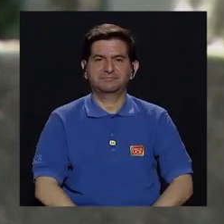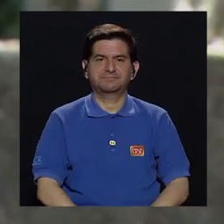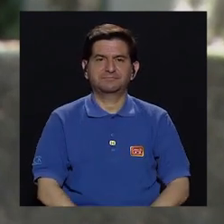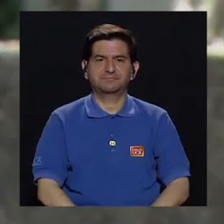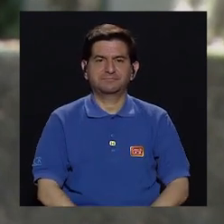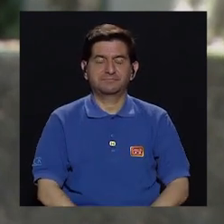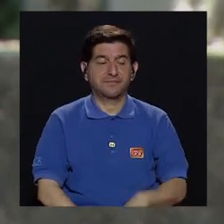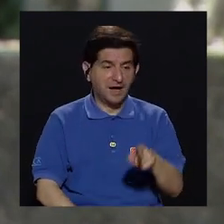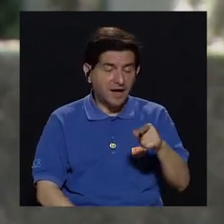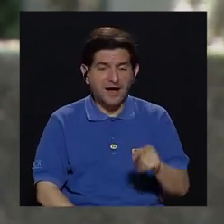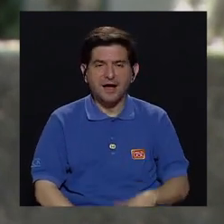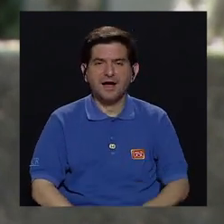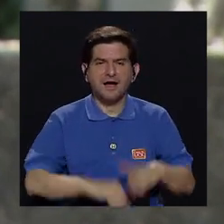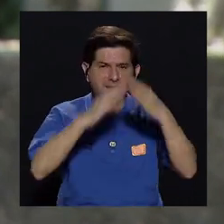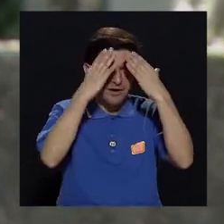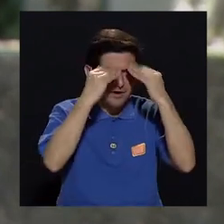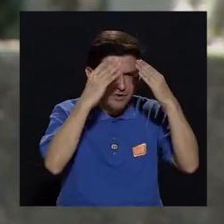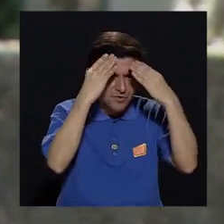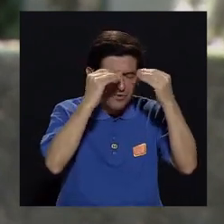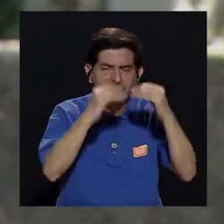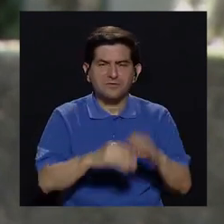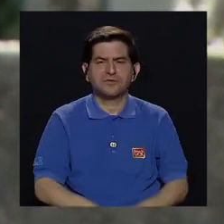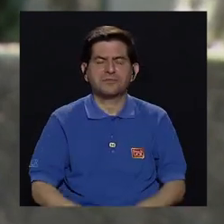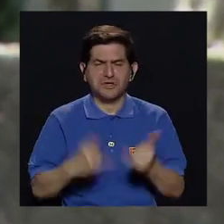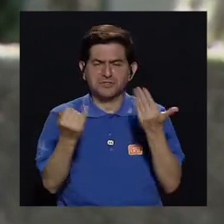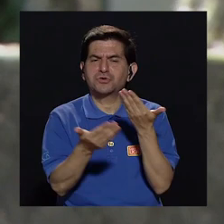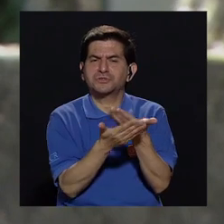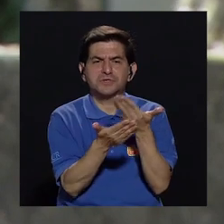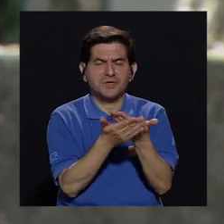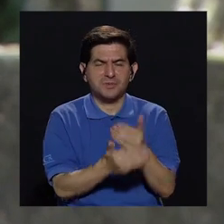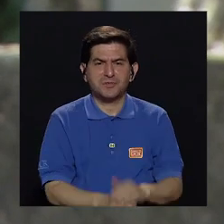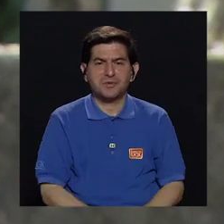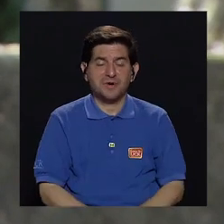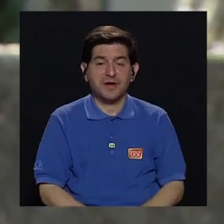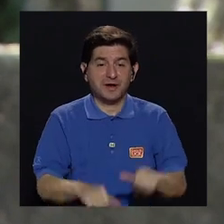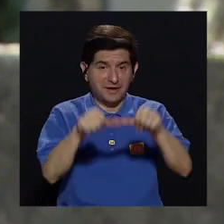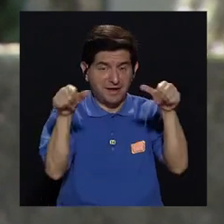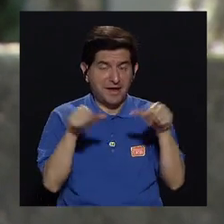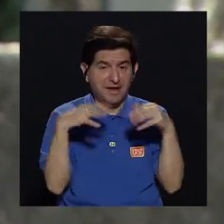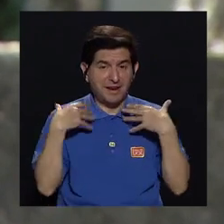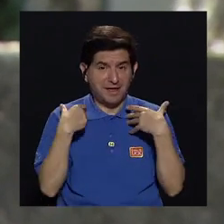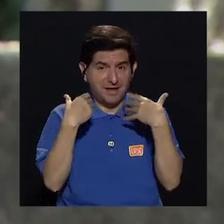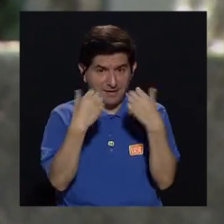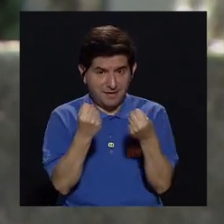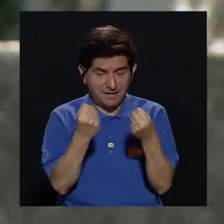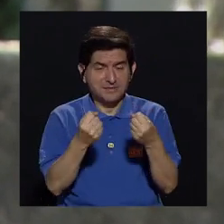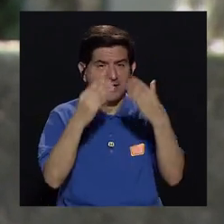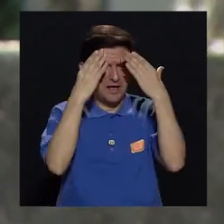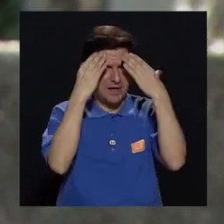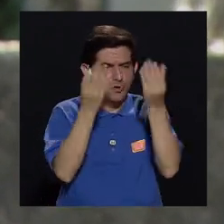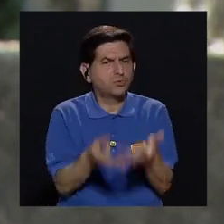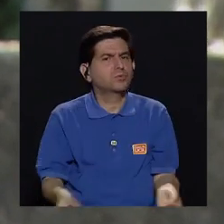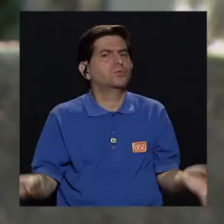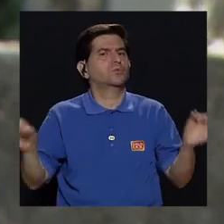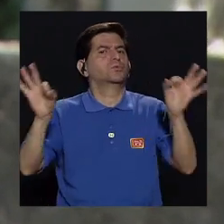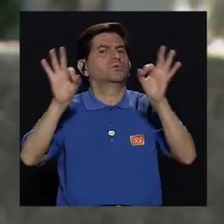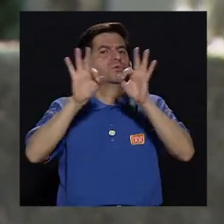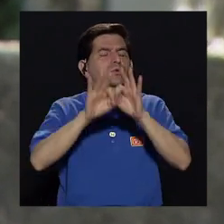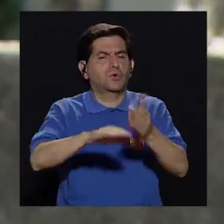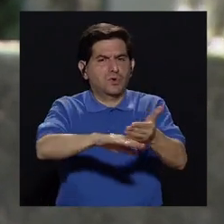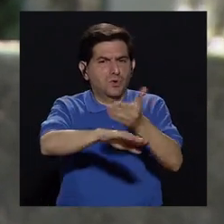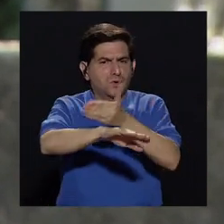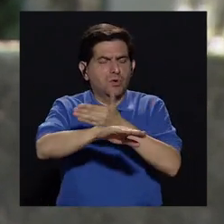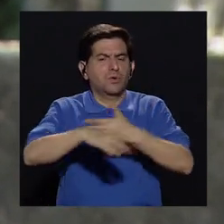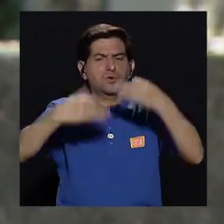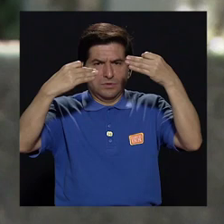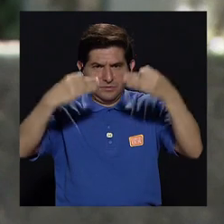Entonces, mediante los datos está comprobado que los datos de salud son fundamentales para